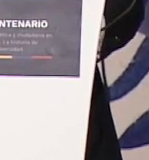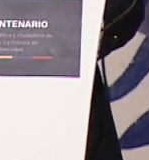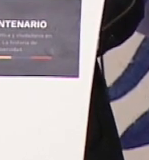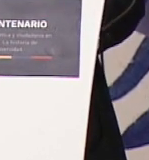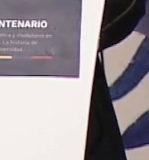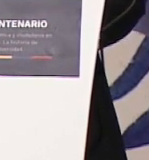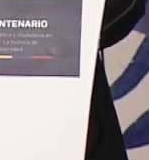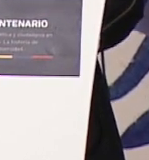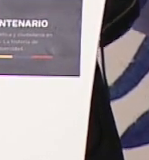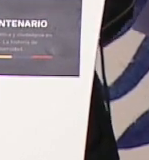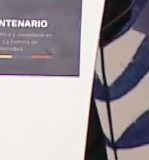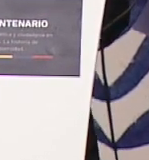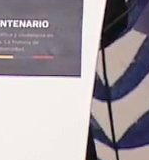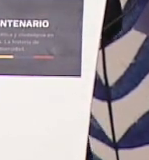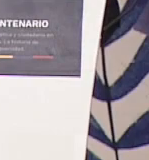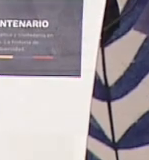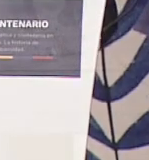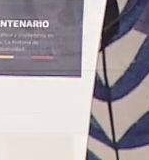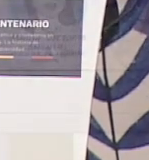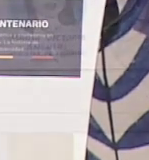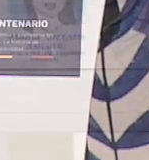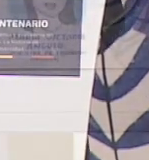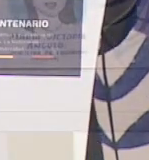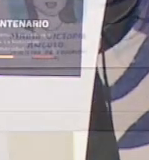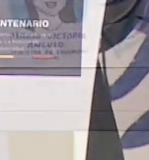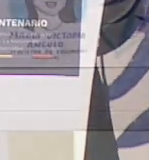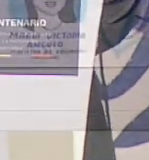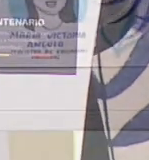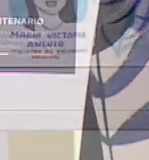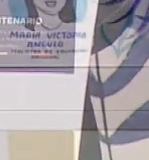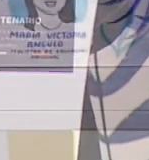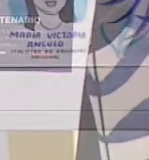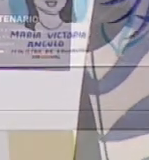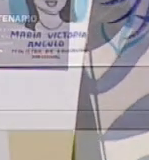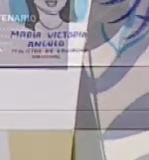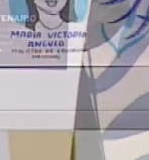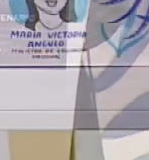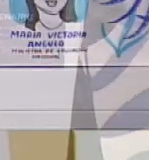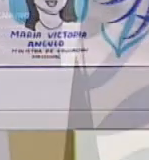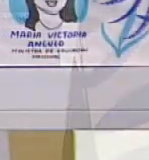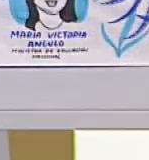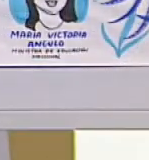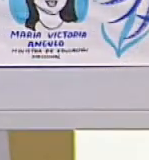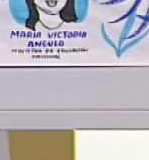habernos acompañado en esta primera jornada del Foro Educativo Nacional 2019 Bicentenario.